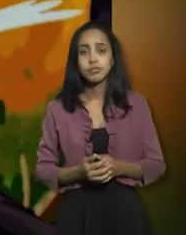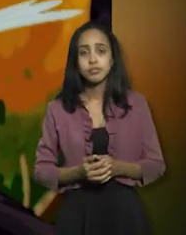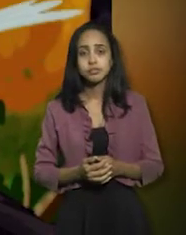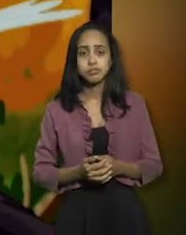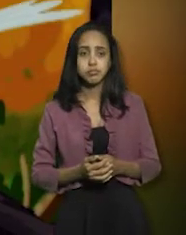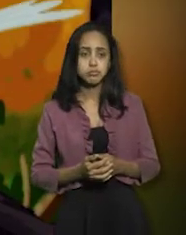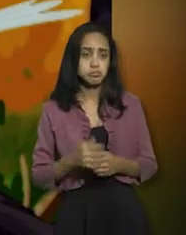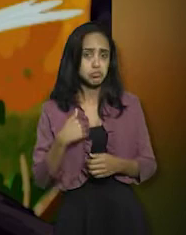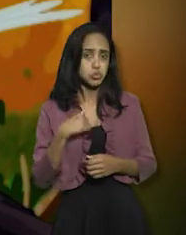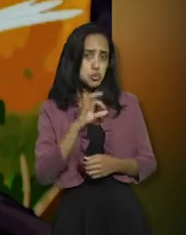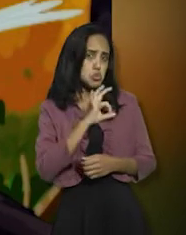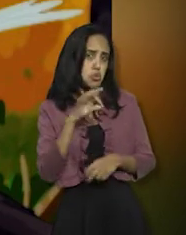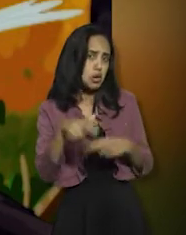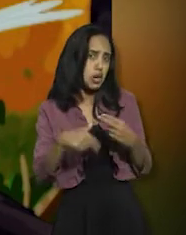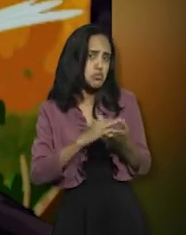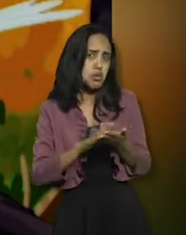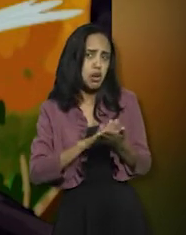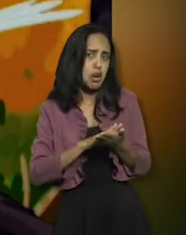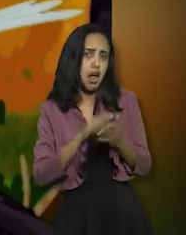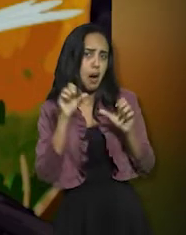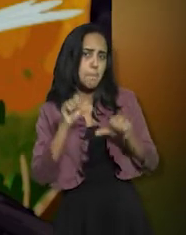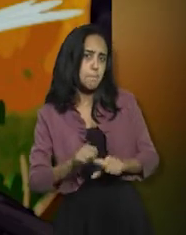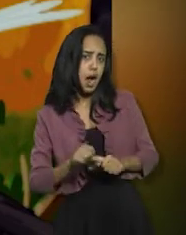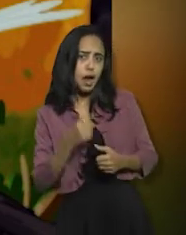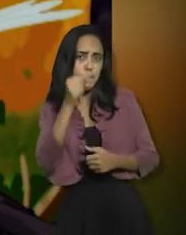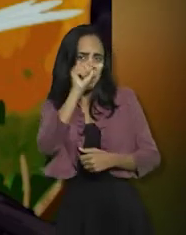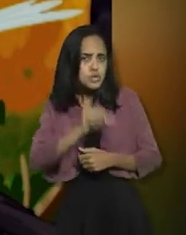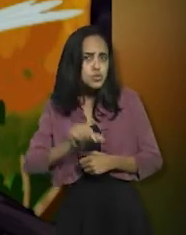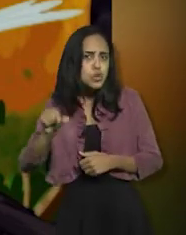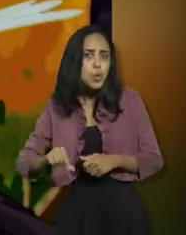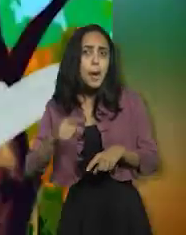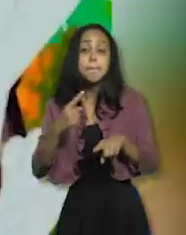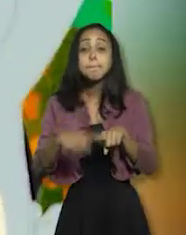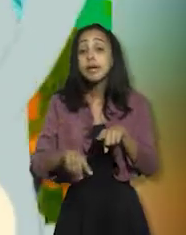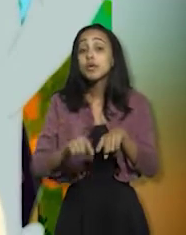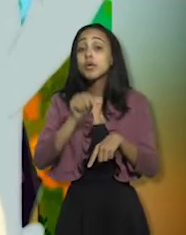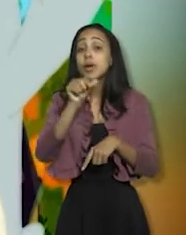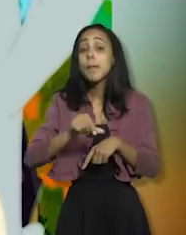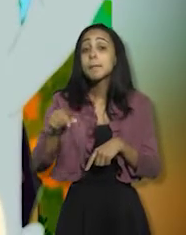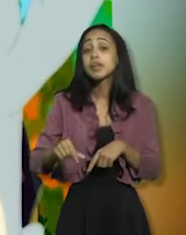Yo nunca le he hecho mal al hombre, y sin embargo, él dice...